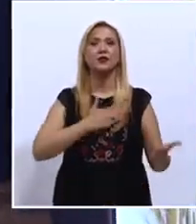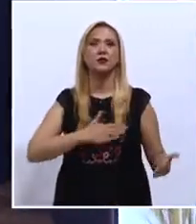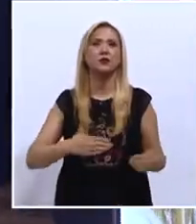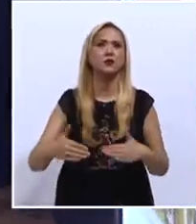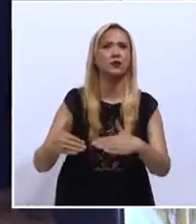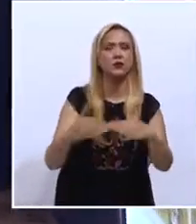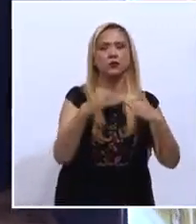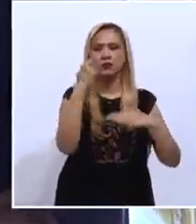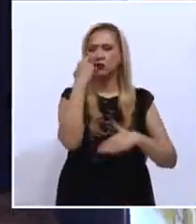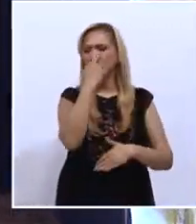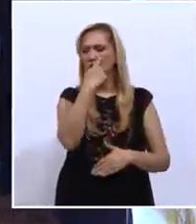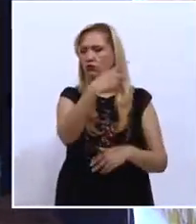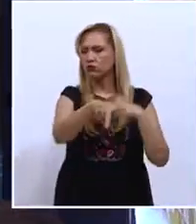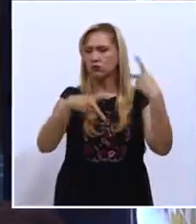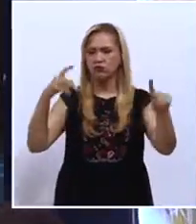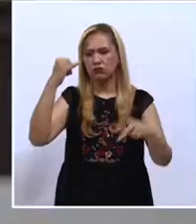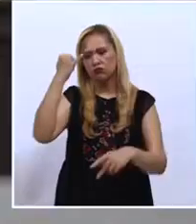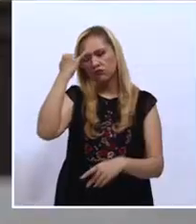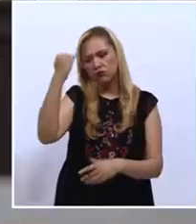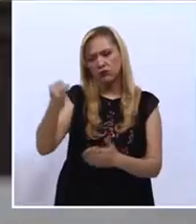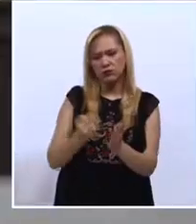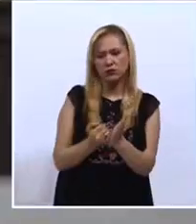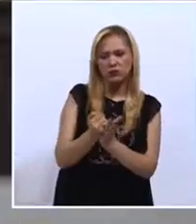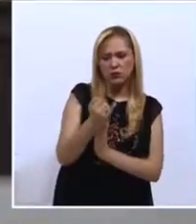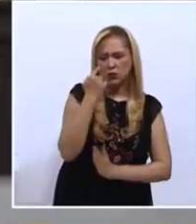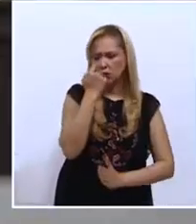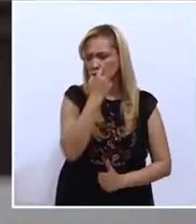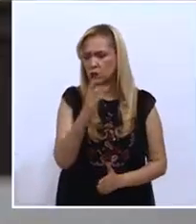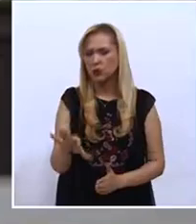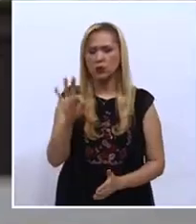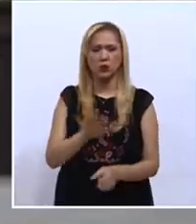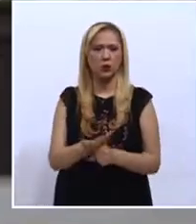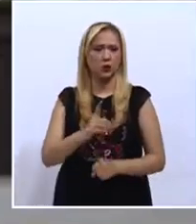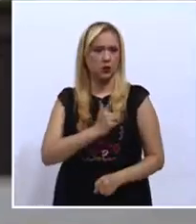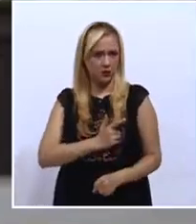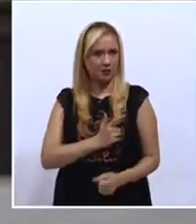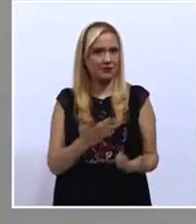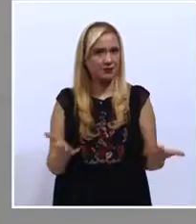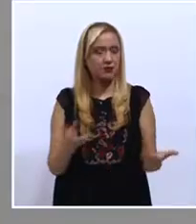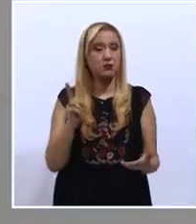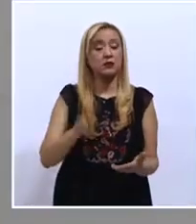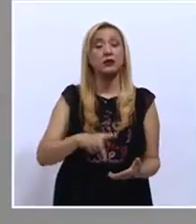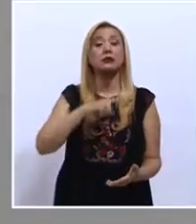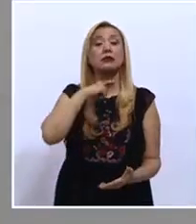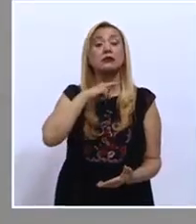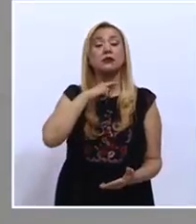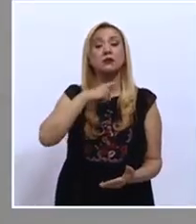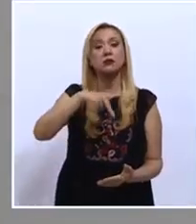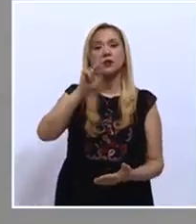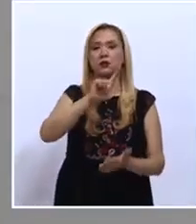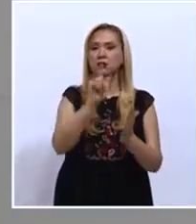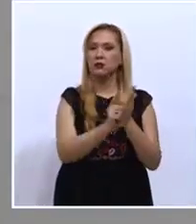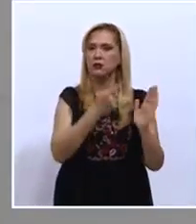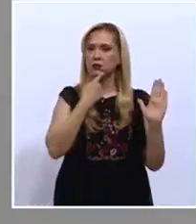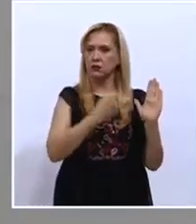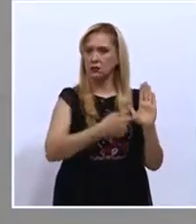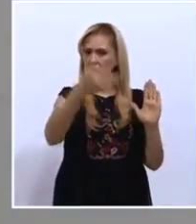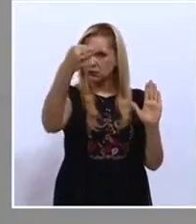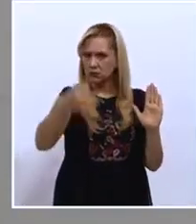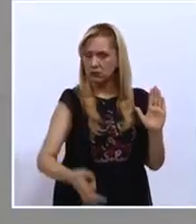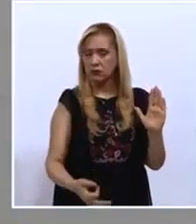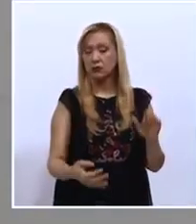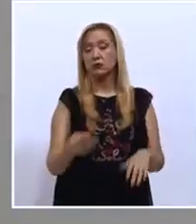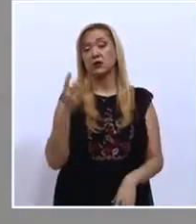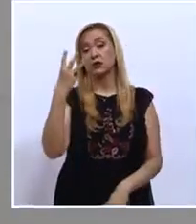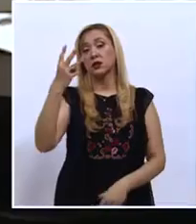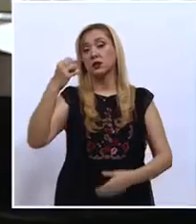está en crisis, sin embargo, es fundamental para salvaguardar el Estado de Derecho. Coincidieron representantes de 3 cortes regionales